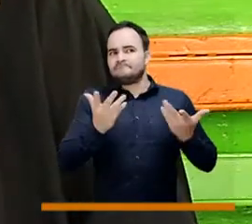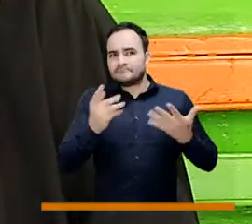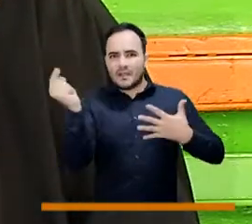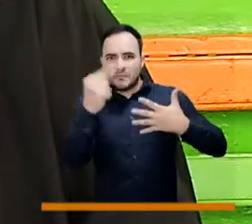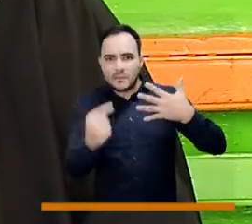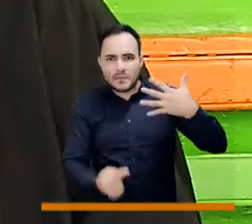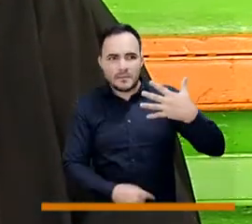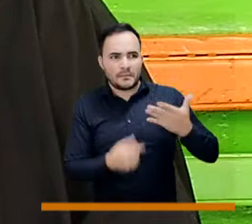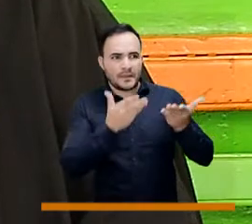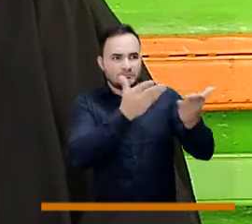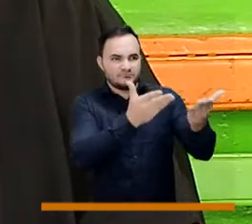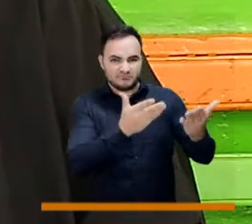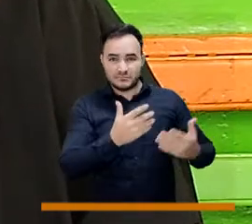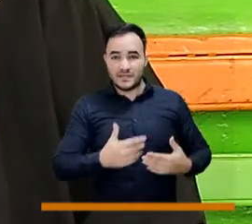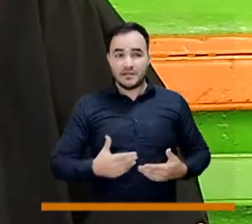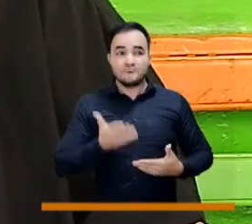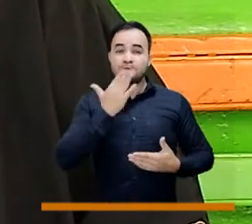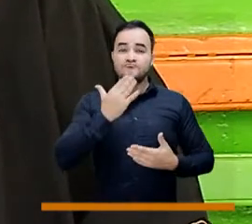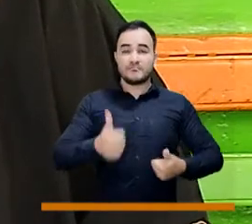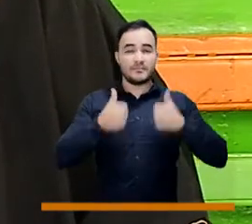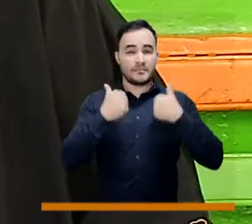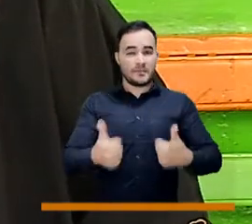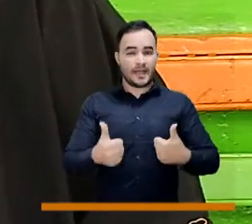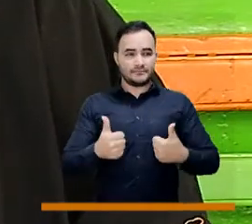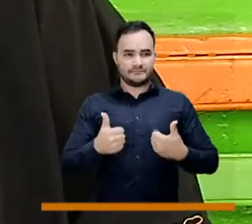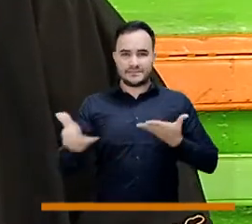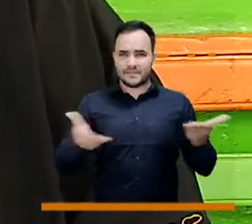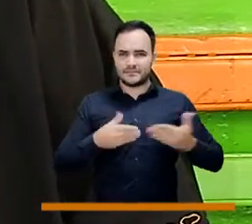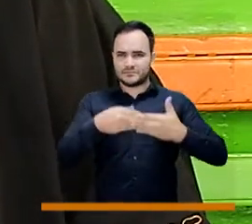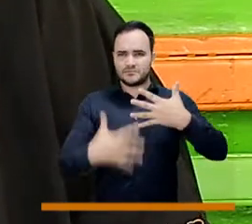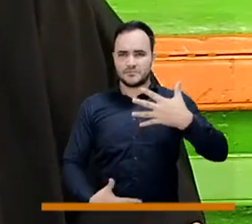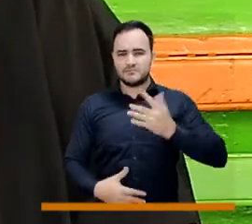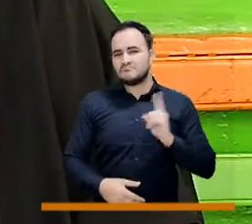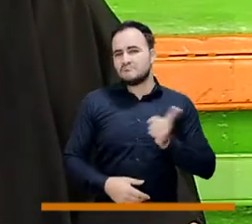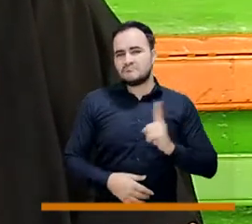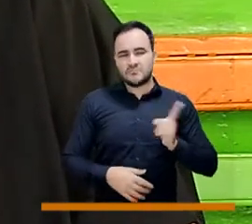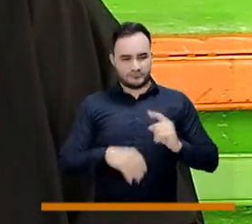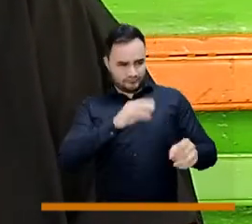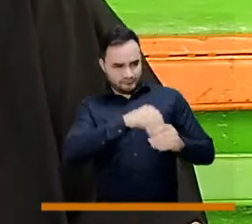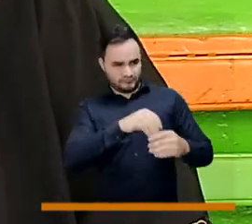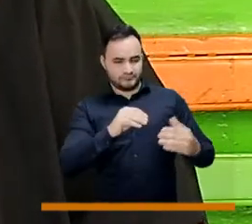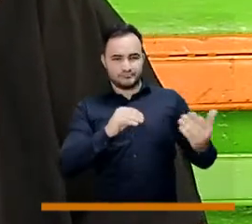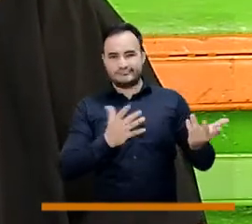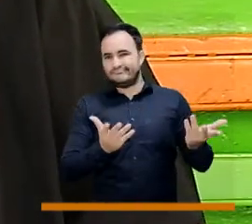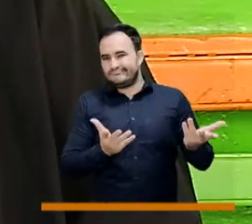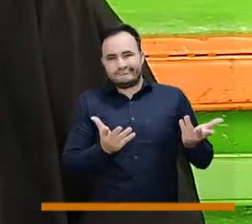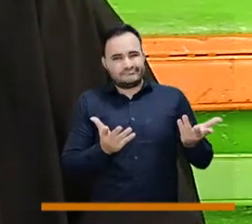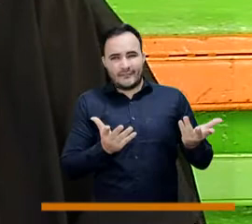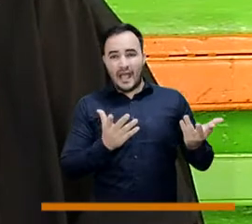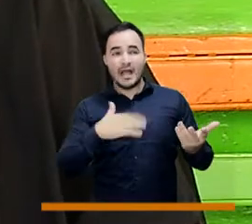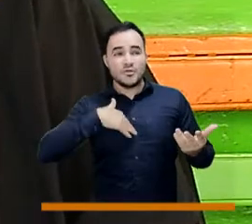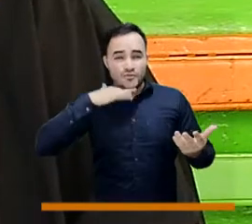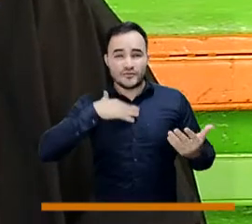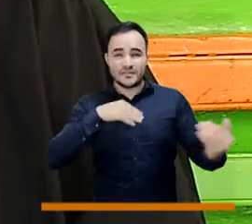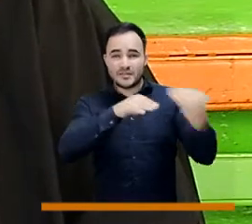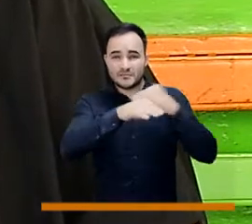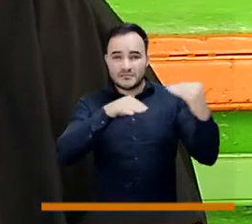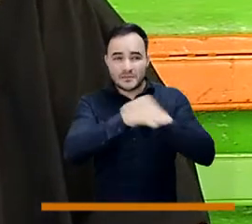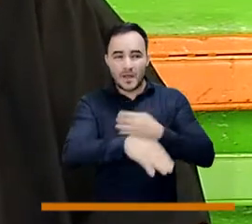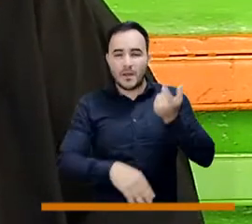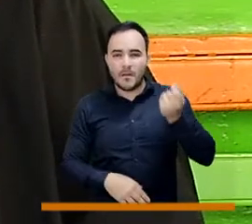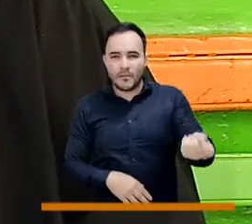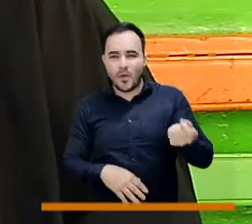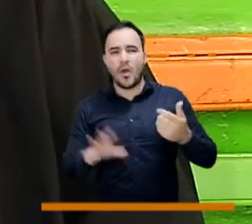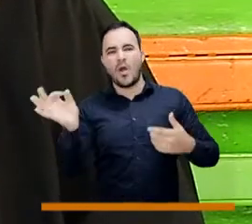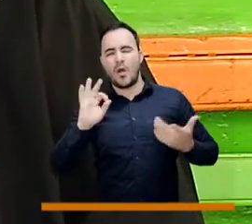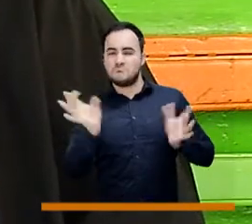servicio, pero es por la cantidad de tránsito que tiene, y eso tiene que ver también con la